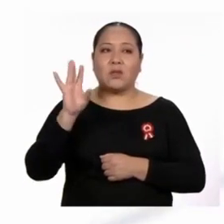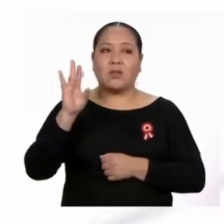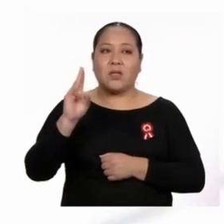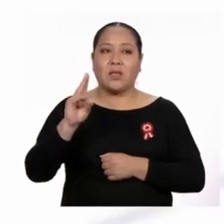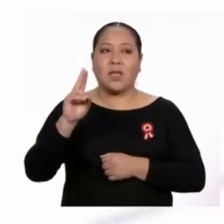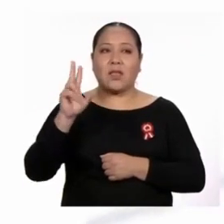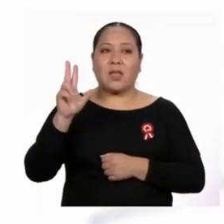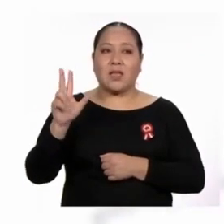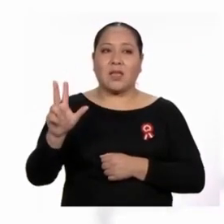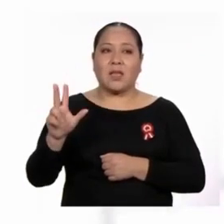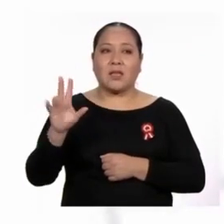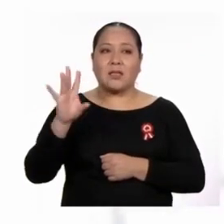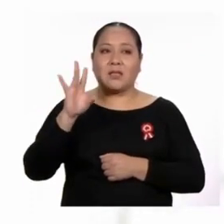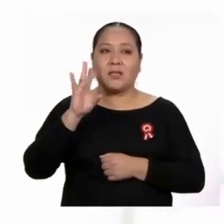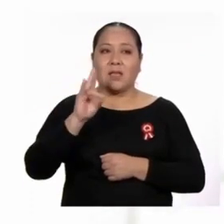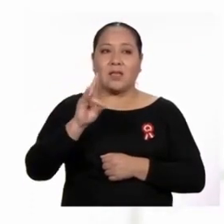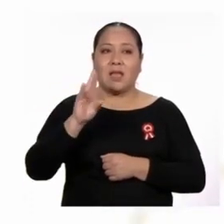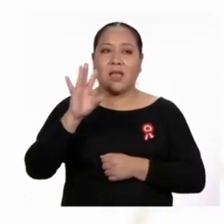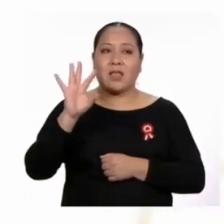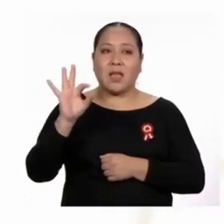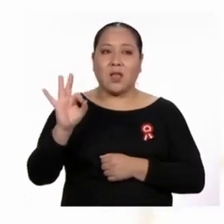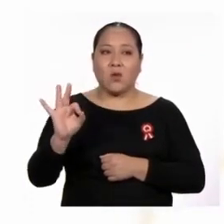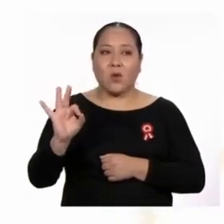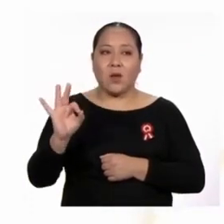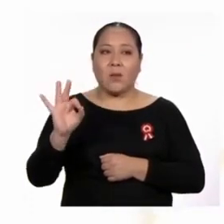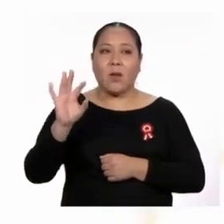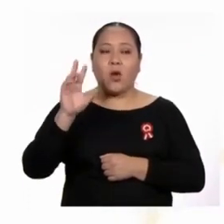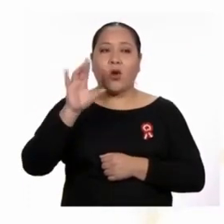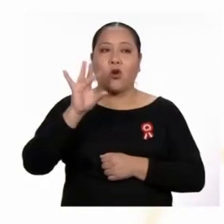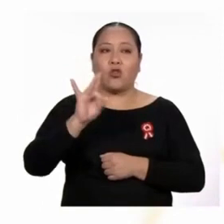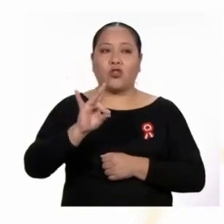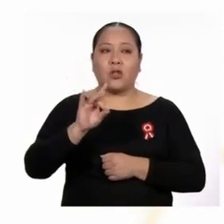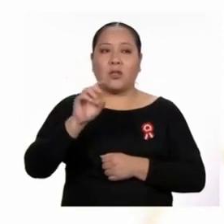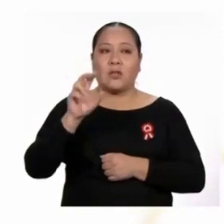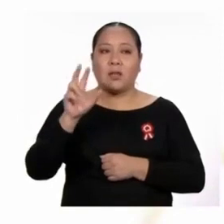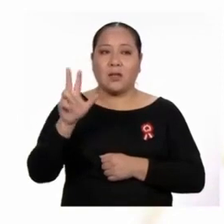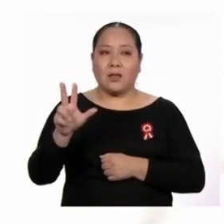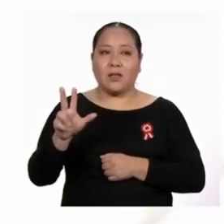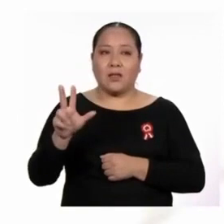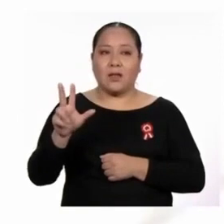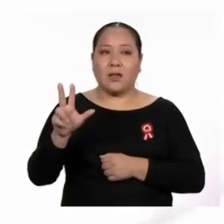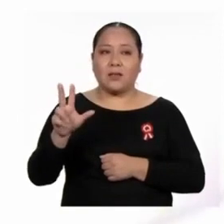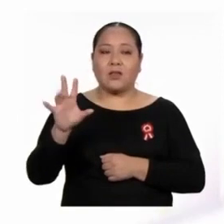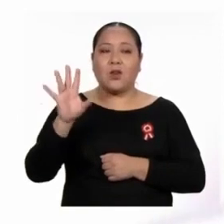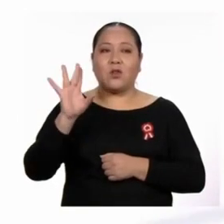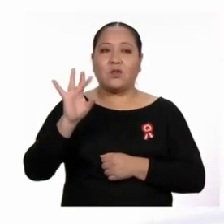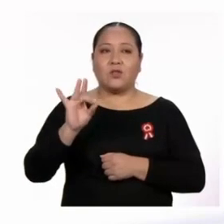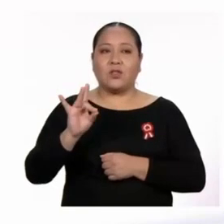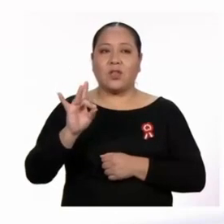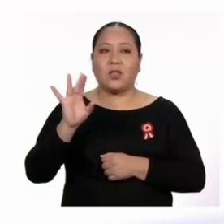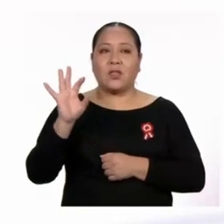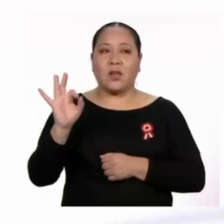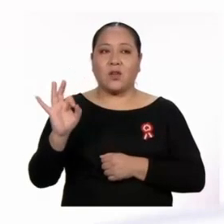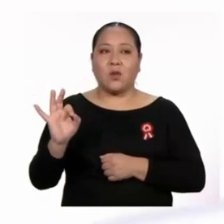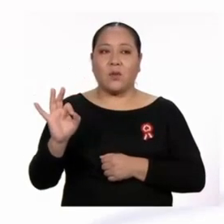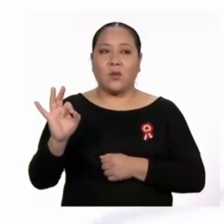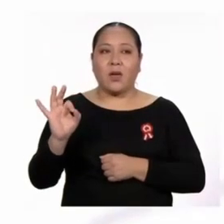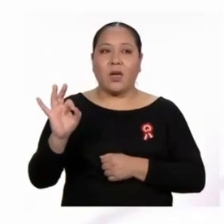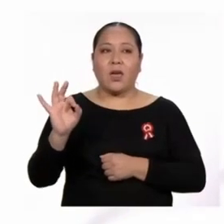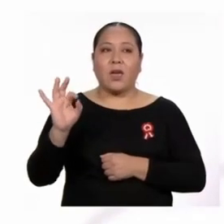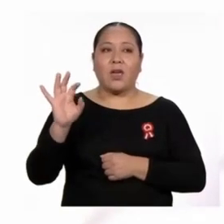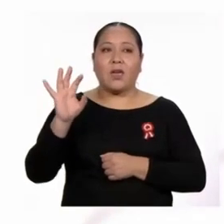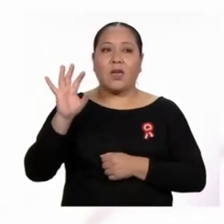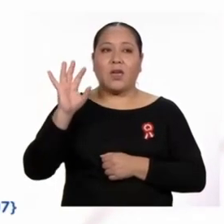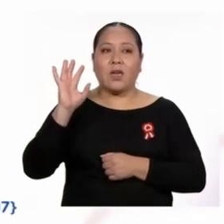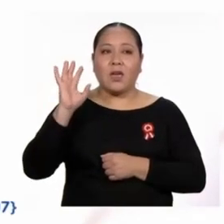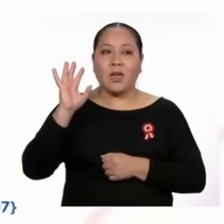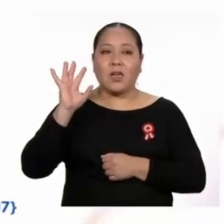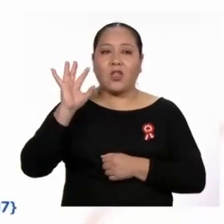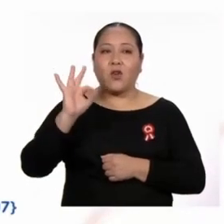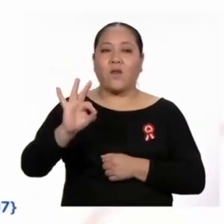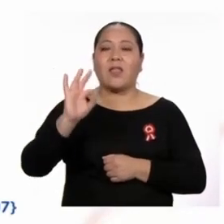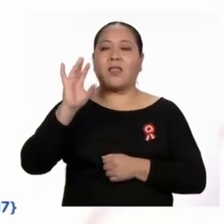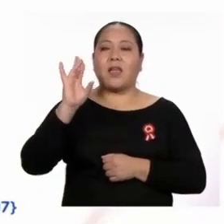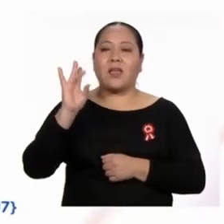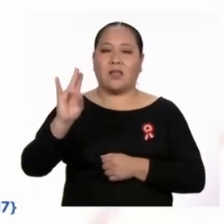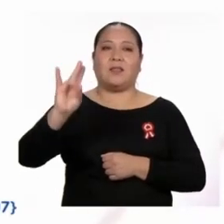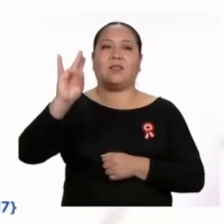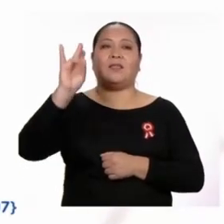71, 73, 79, 83, 89 y